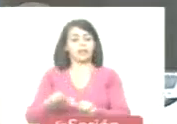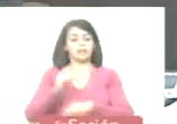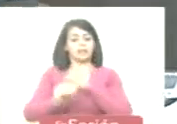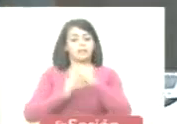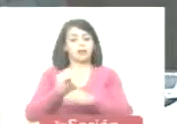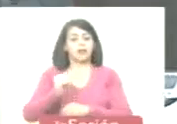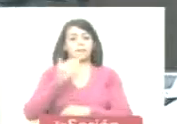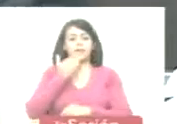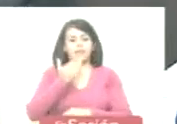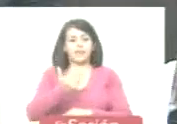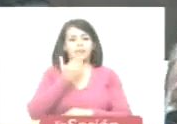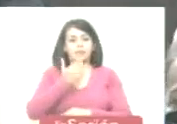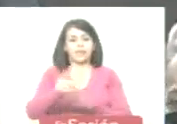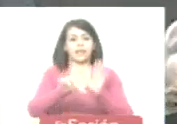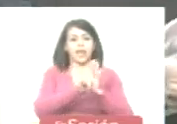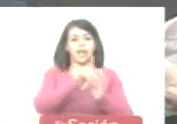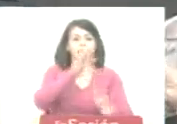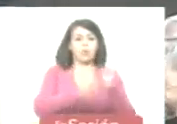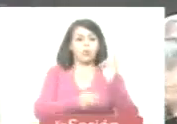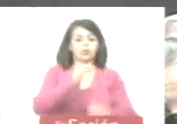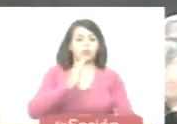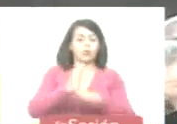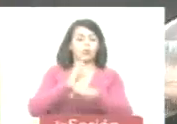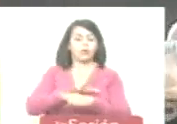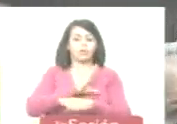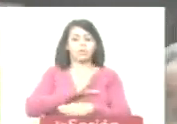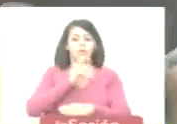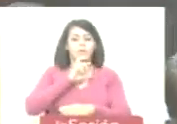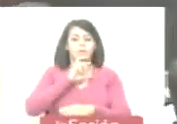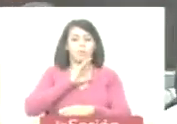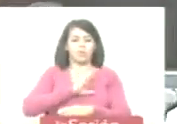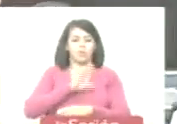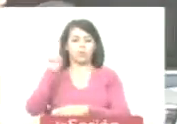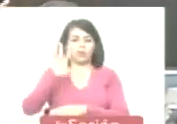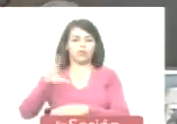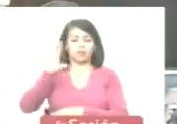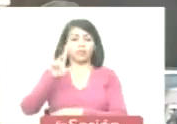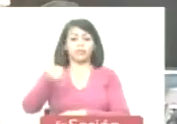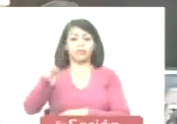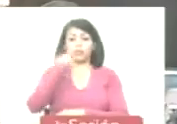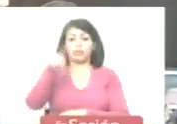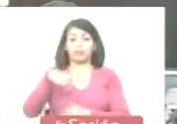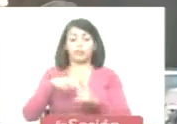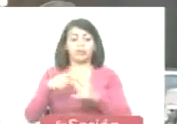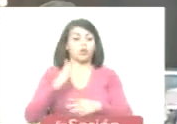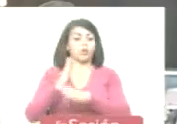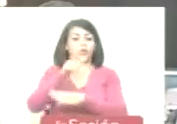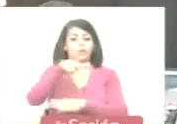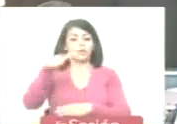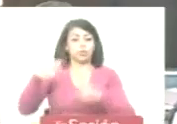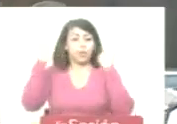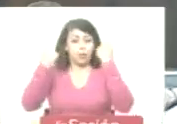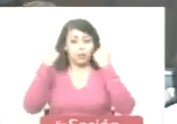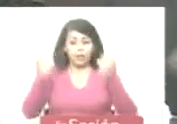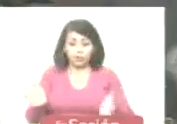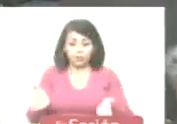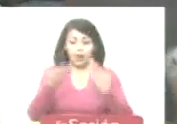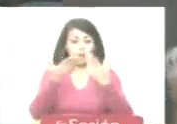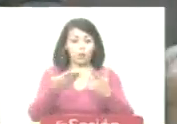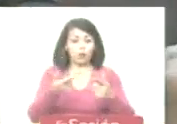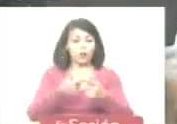del reclamo legítimo sobre un bien que es del Estado venezolano, sino también contra aquellos que promovieron el